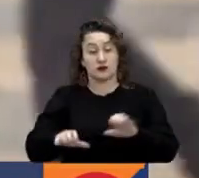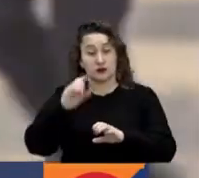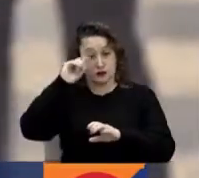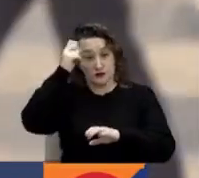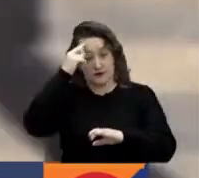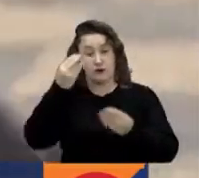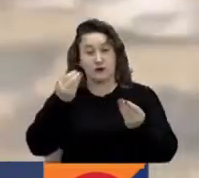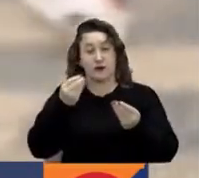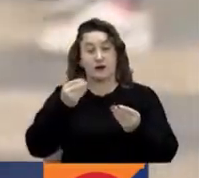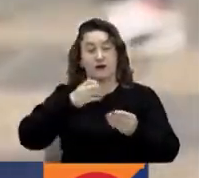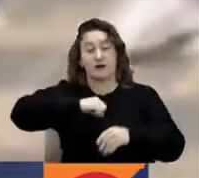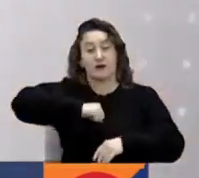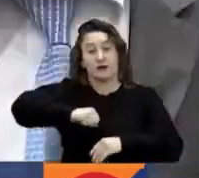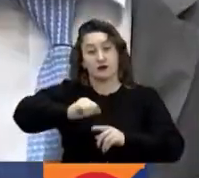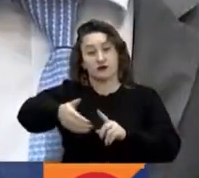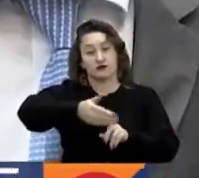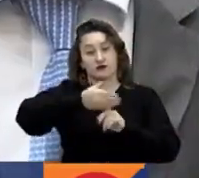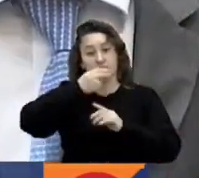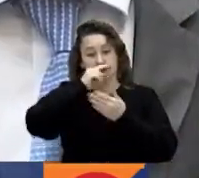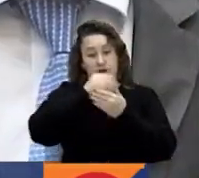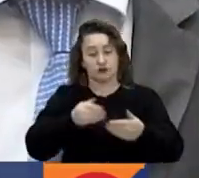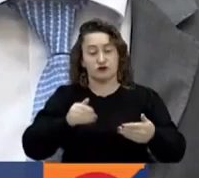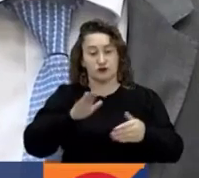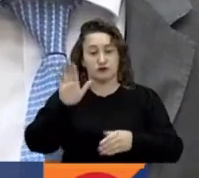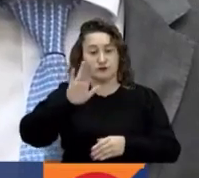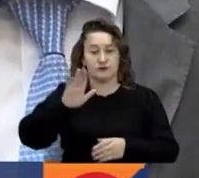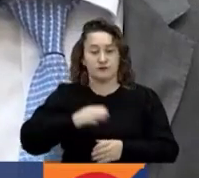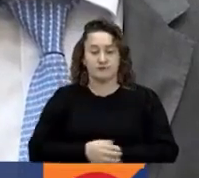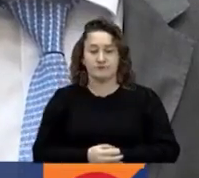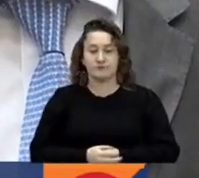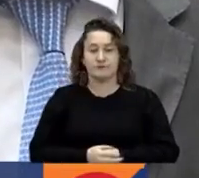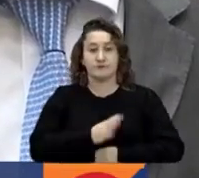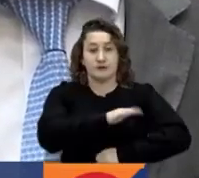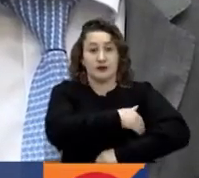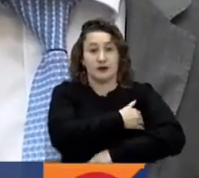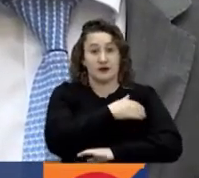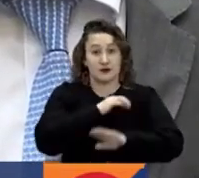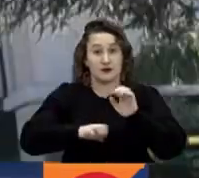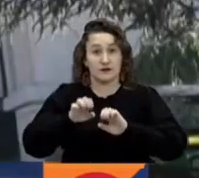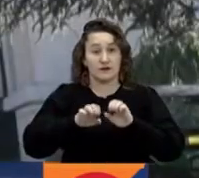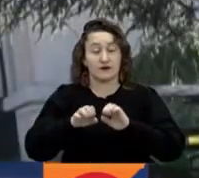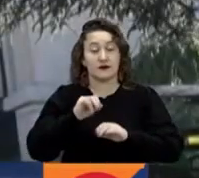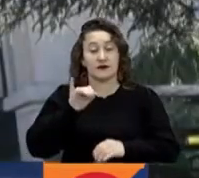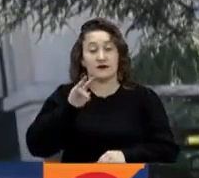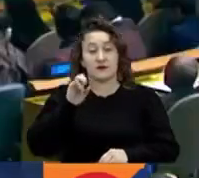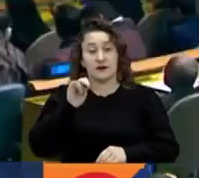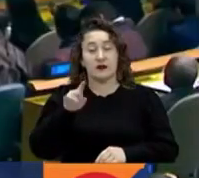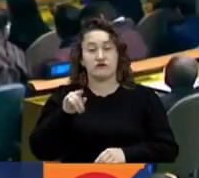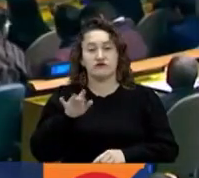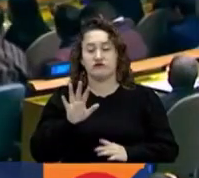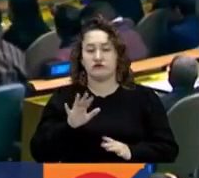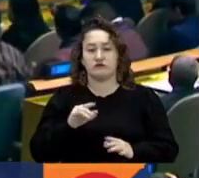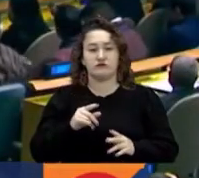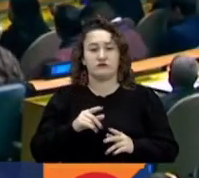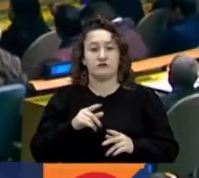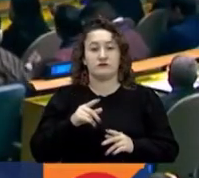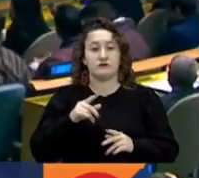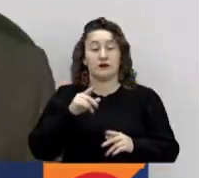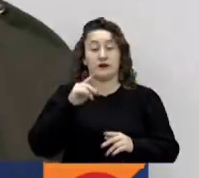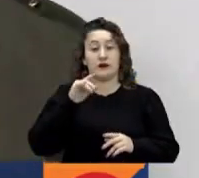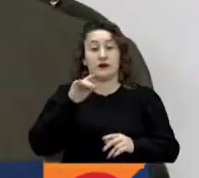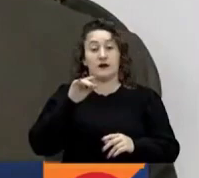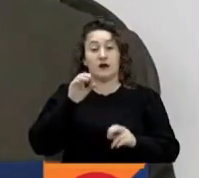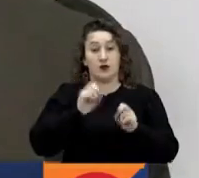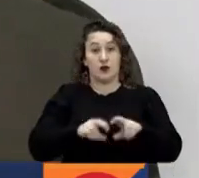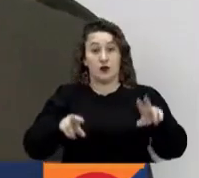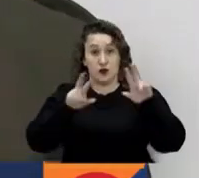derechos de la niñez en el departamento. El ministro de Defensa, Iván Velásquez, tiene inmunidad. Naciones Unidas explicó el